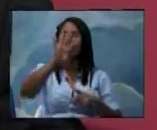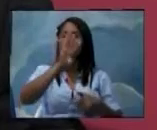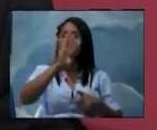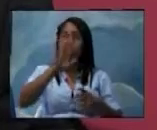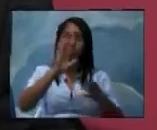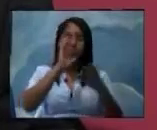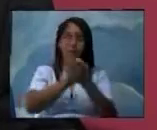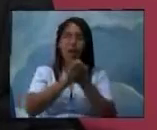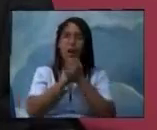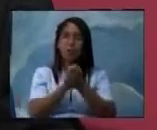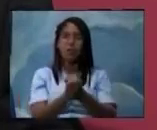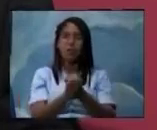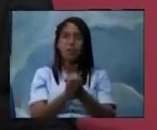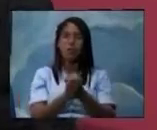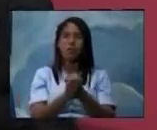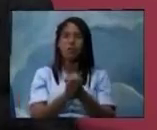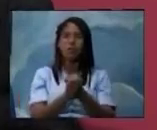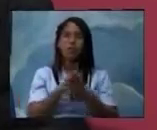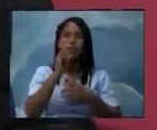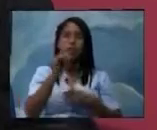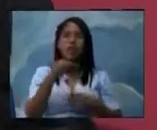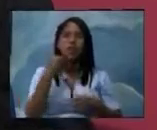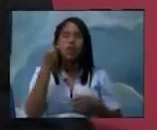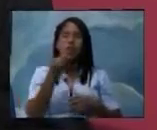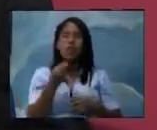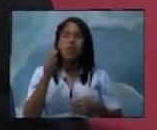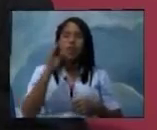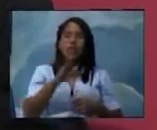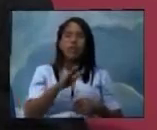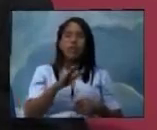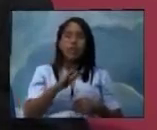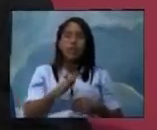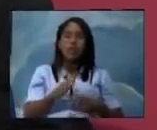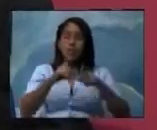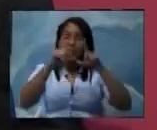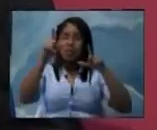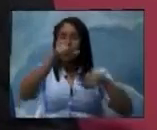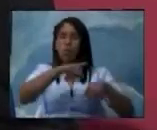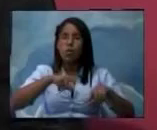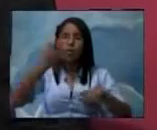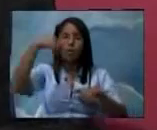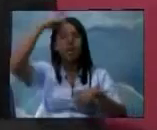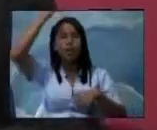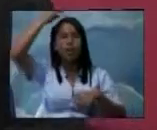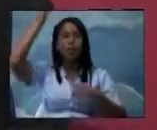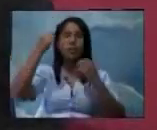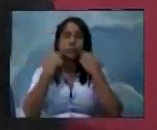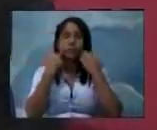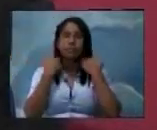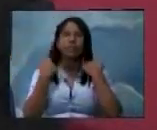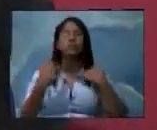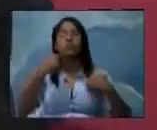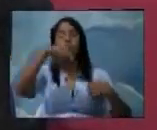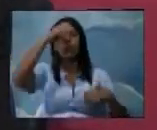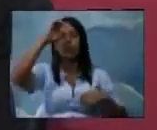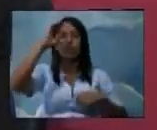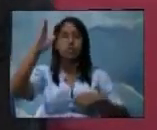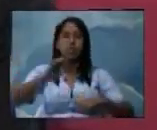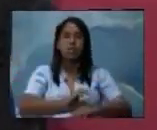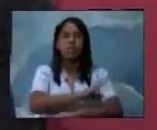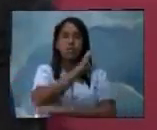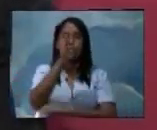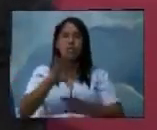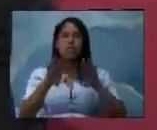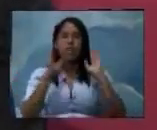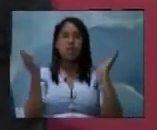Mesac y Abednego. Y Daniel estaba en la corte del rey. Oremos al Señor. Padre Dios del cielo y